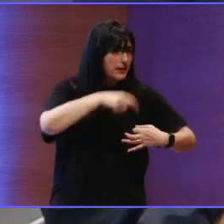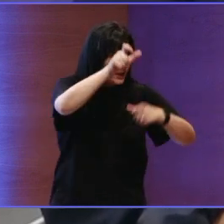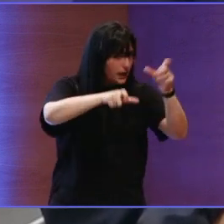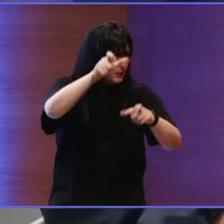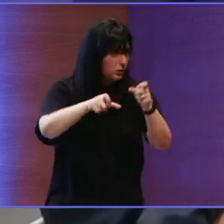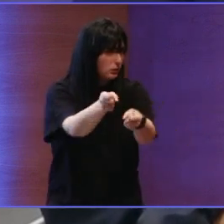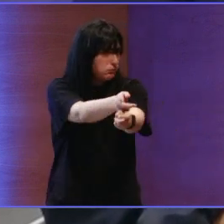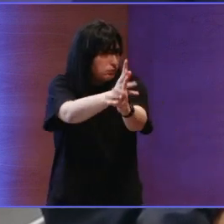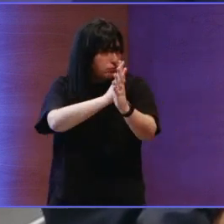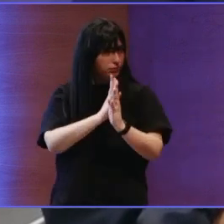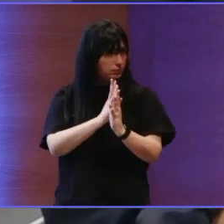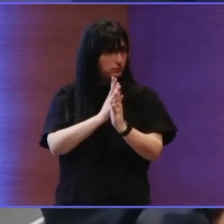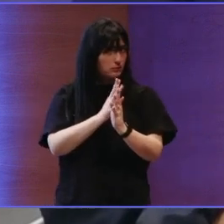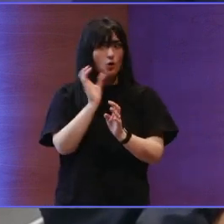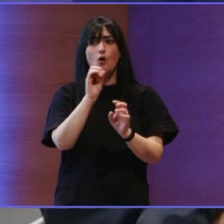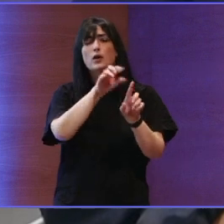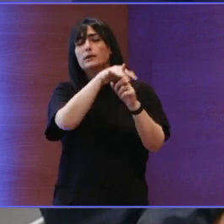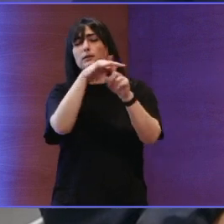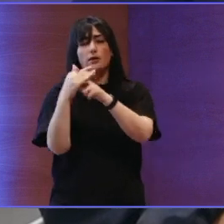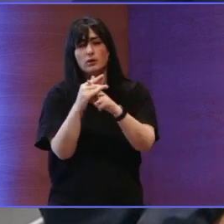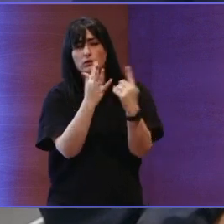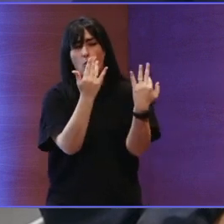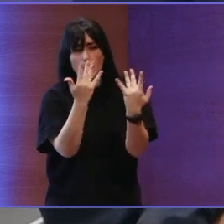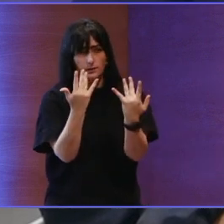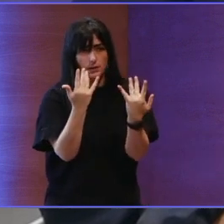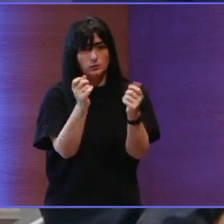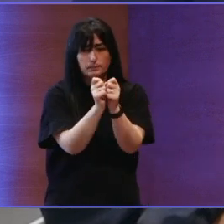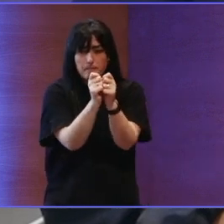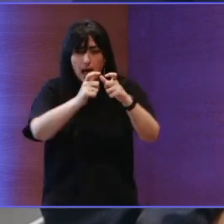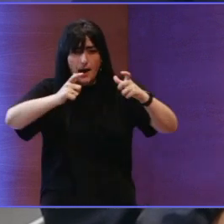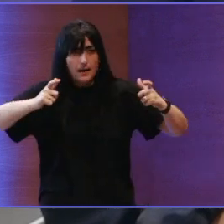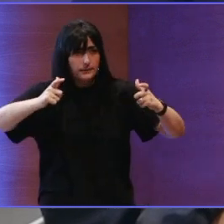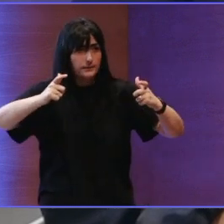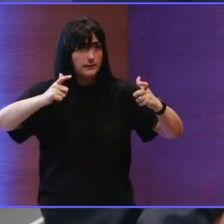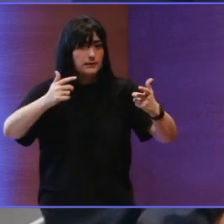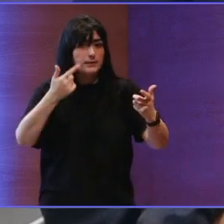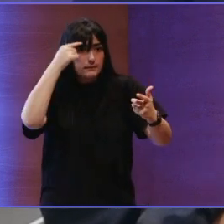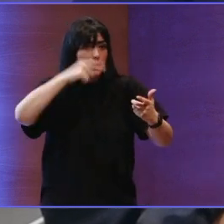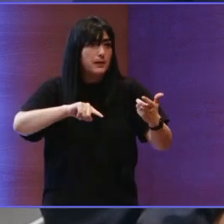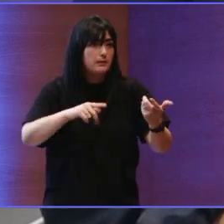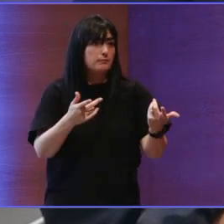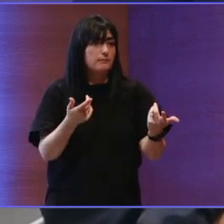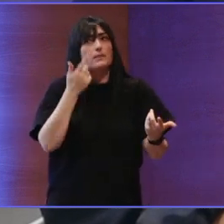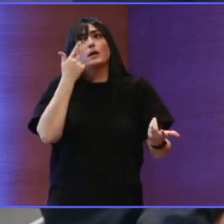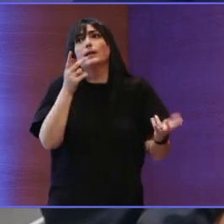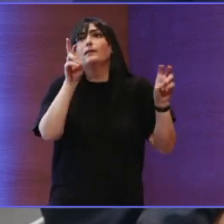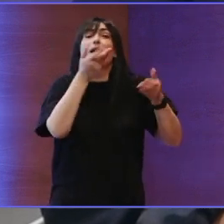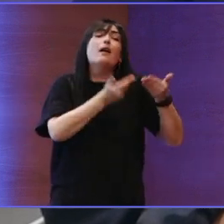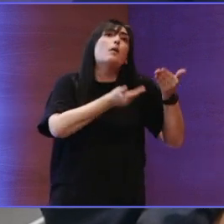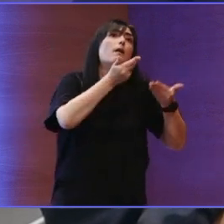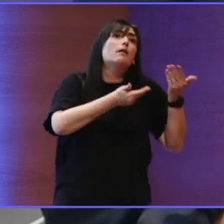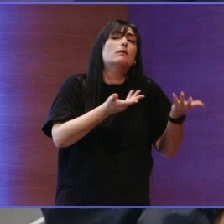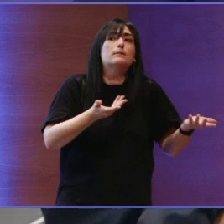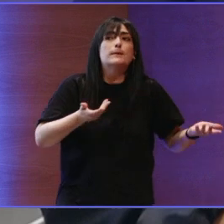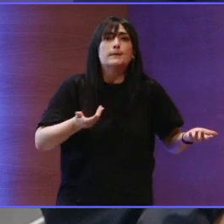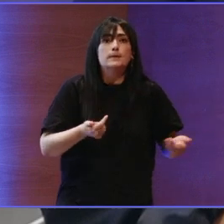o en qué condiciones o en qué casos o cuando generan efecto llamada Entonces yo creo que en realidad más que de evaluación a mí lo que me sugiere lo